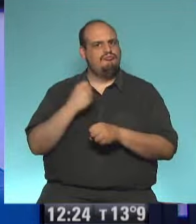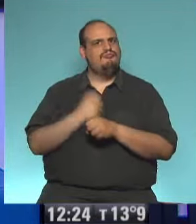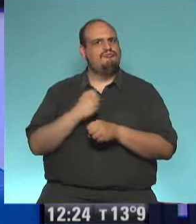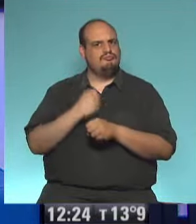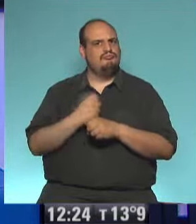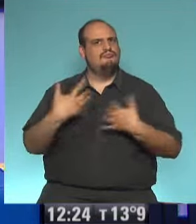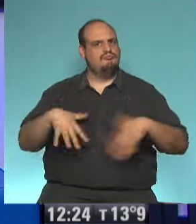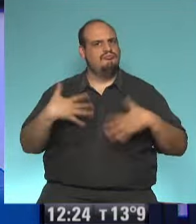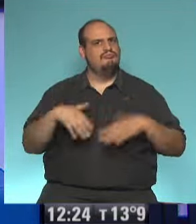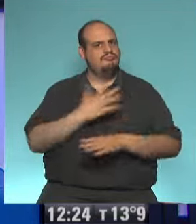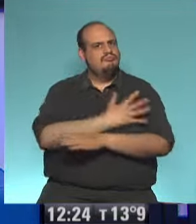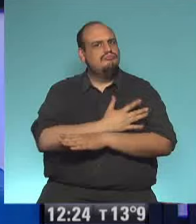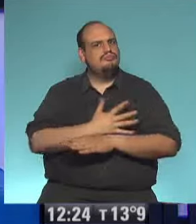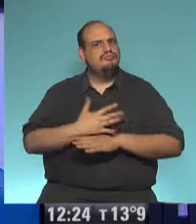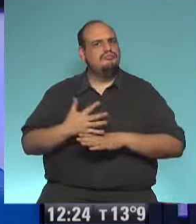estuvimos trabajando todo el tiempo. Sí,